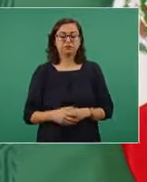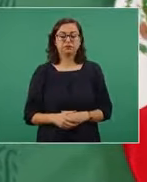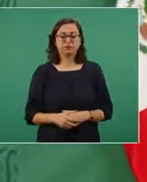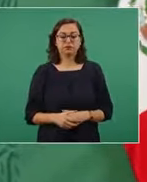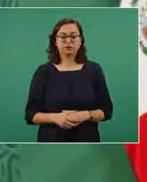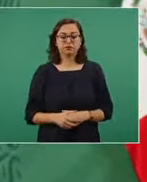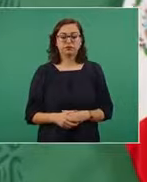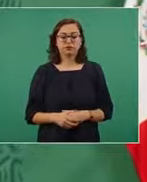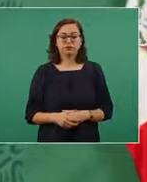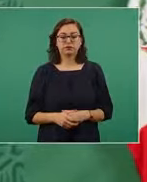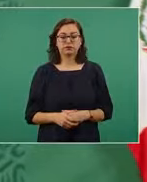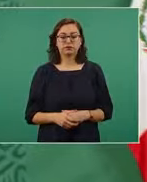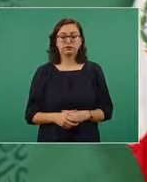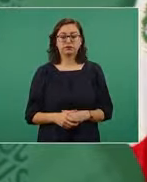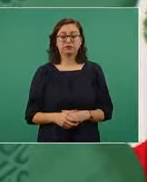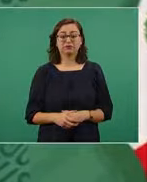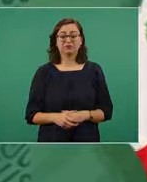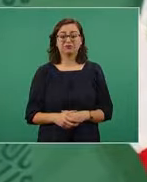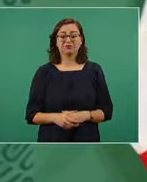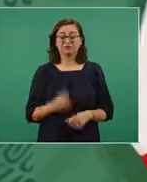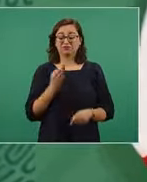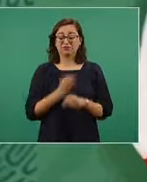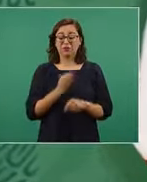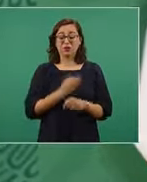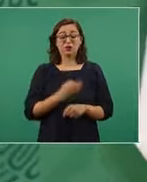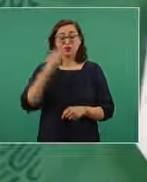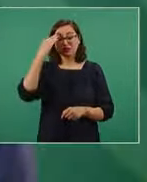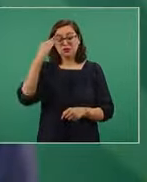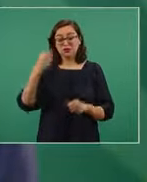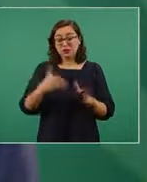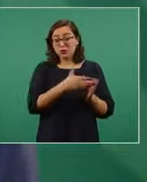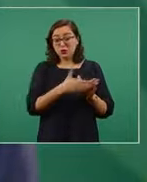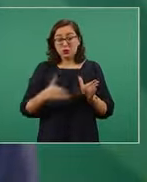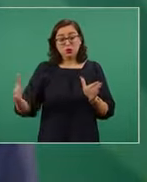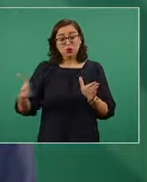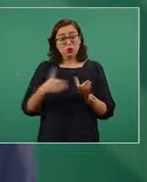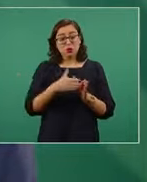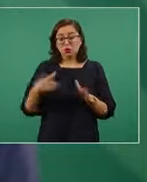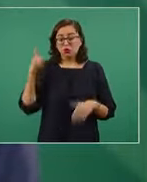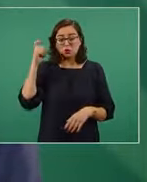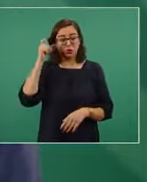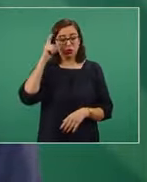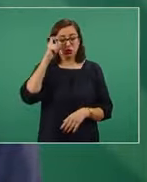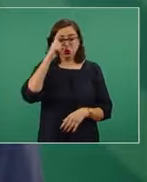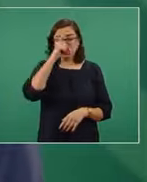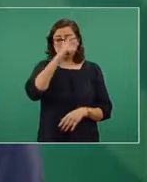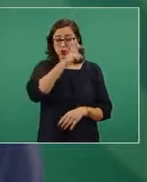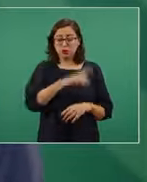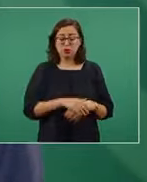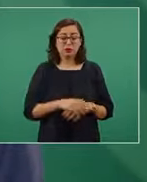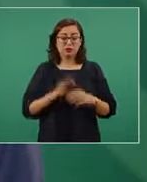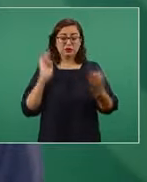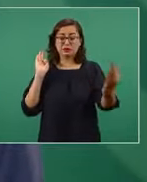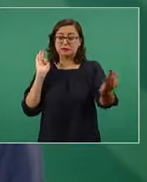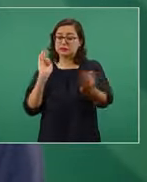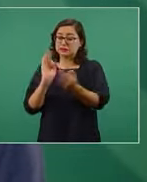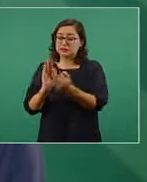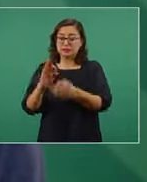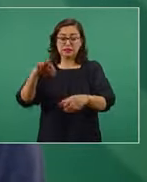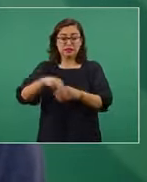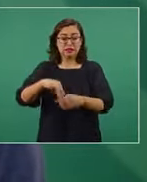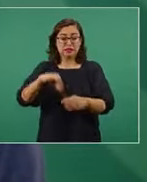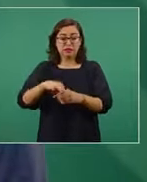Este es un tiempo, en efecto, difícil por las campañas, por